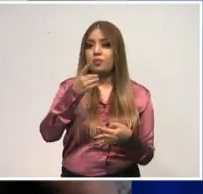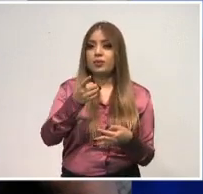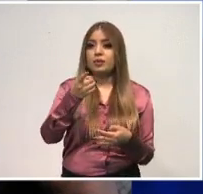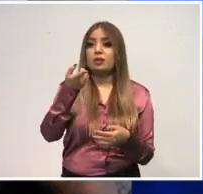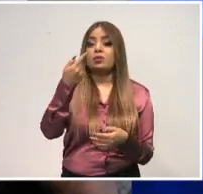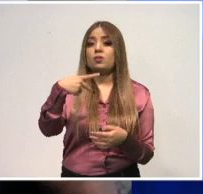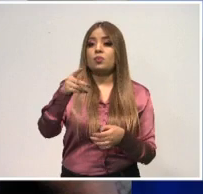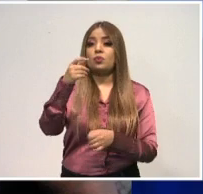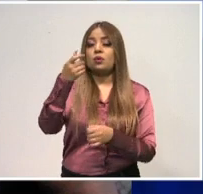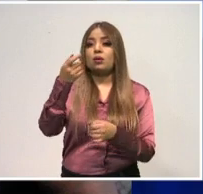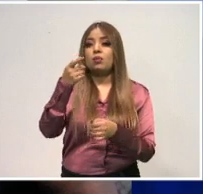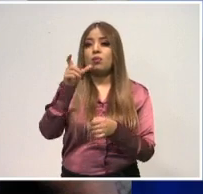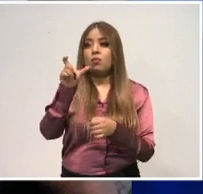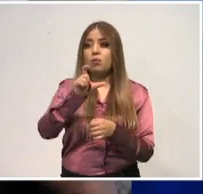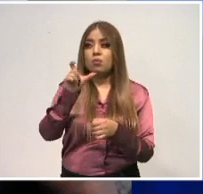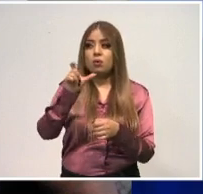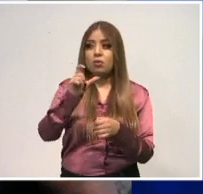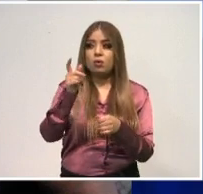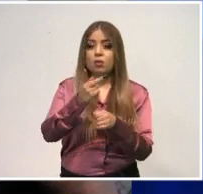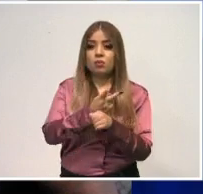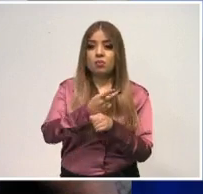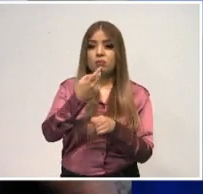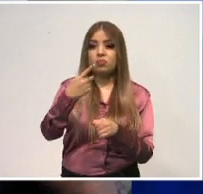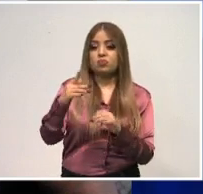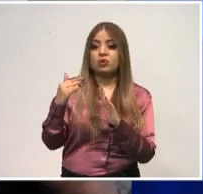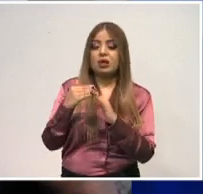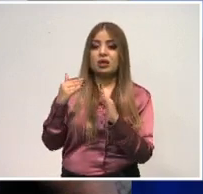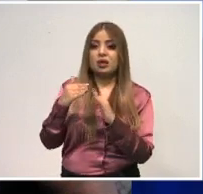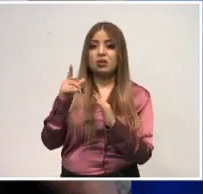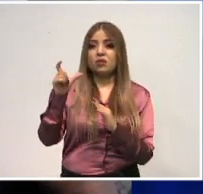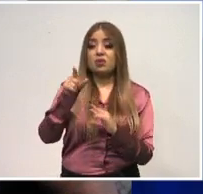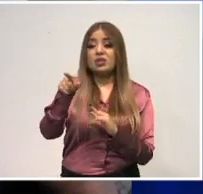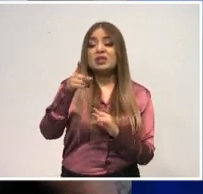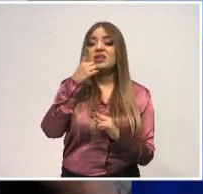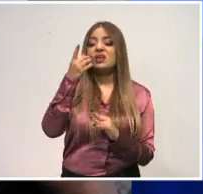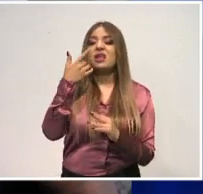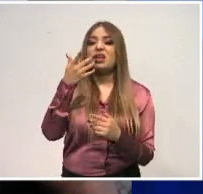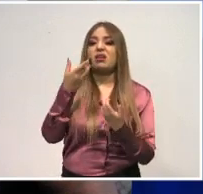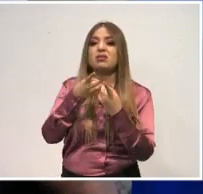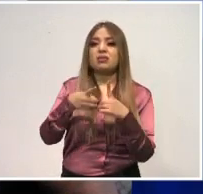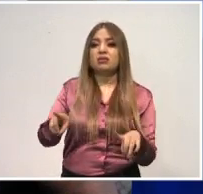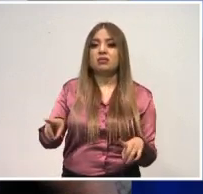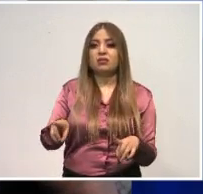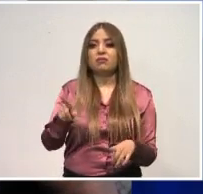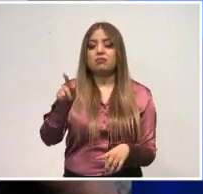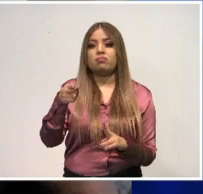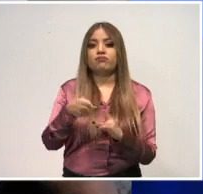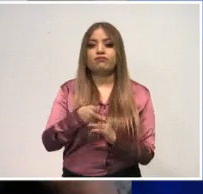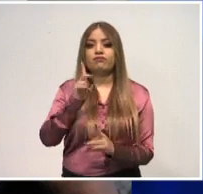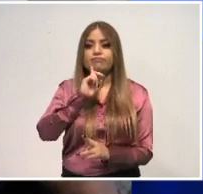del asesinato fue por cuestiones domésticas al recibir la demanda de divorcio de su expareja.